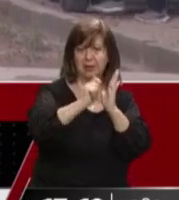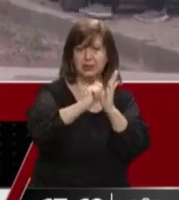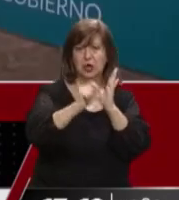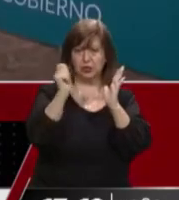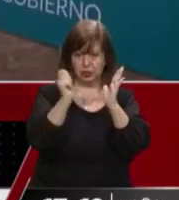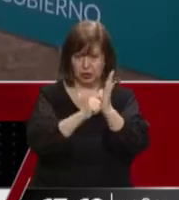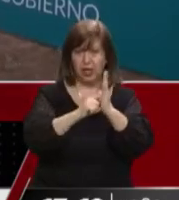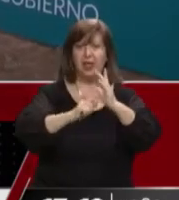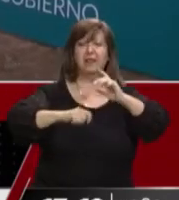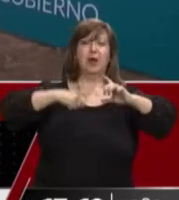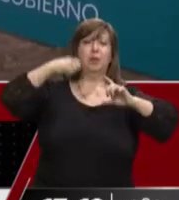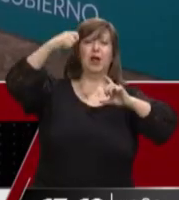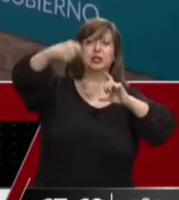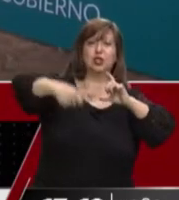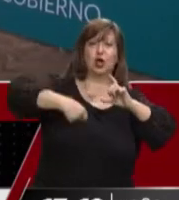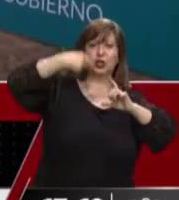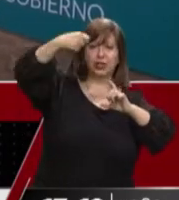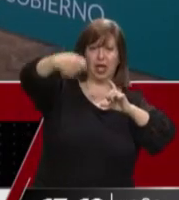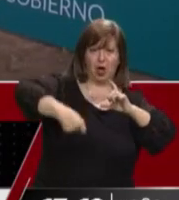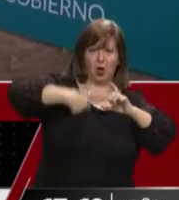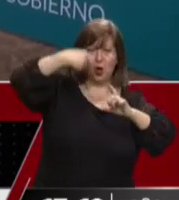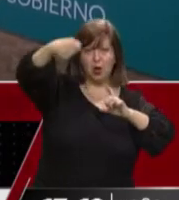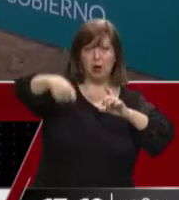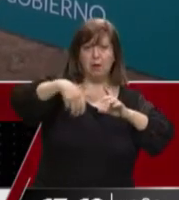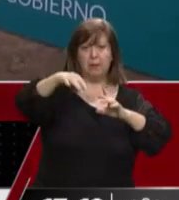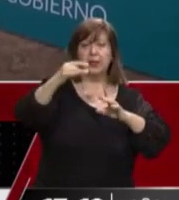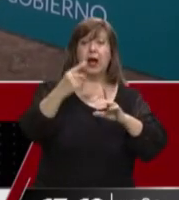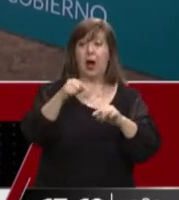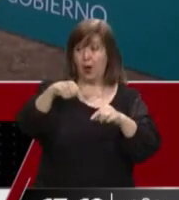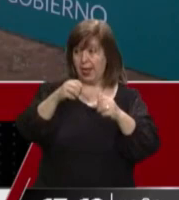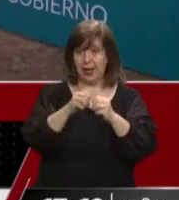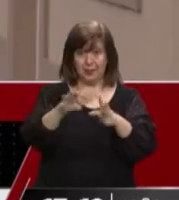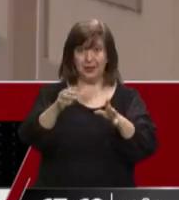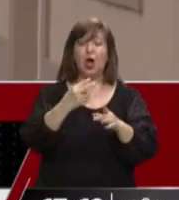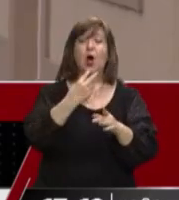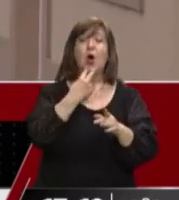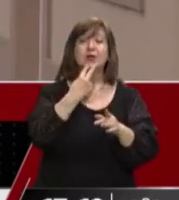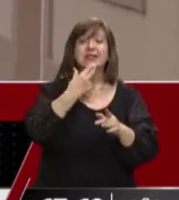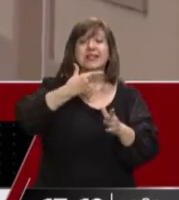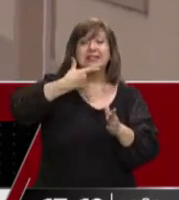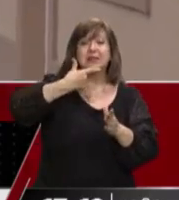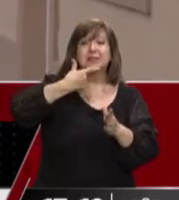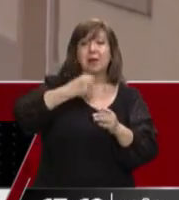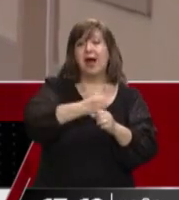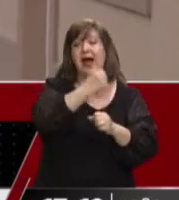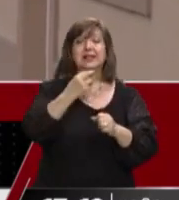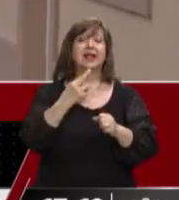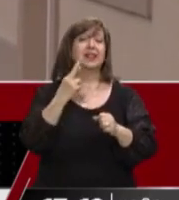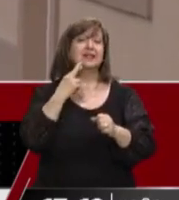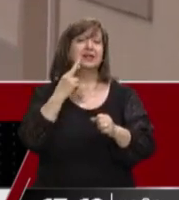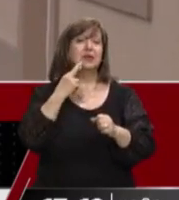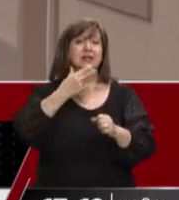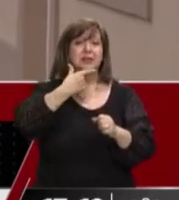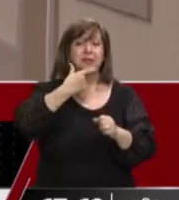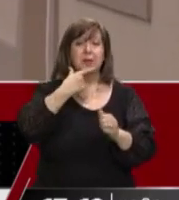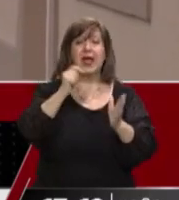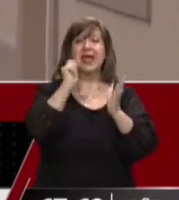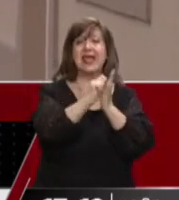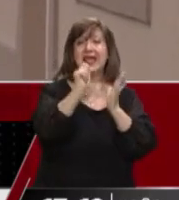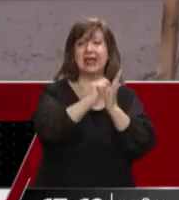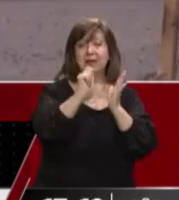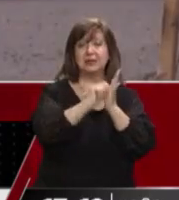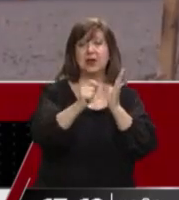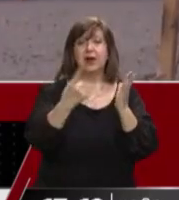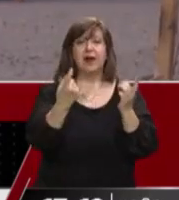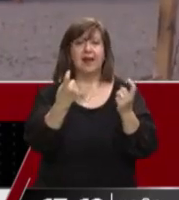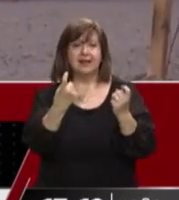a hacer después de la inscripción, que se abre el 11 ahora, del 11 de septiembre al 19 de septiembre. Ahí se puede inscribir la gente